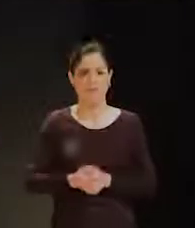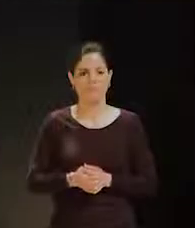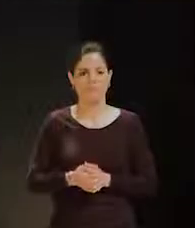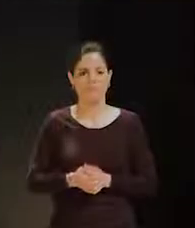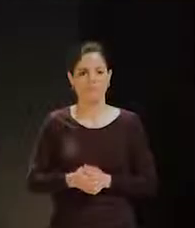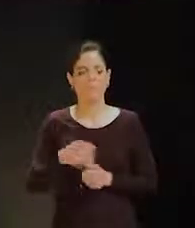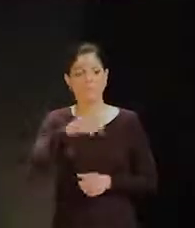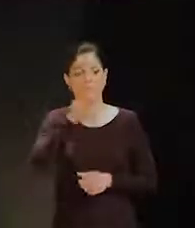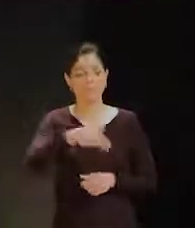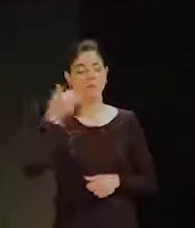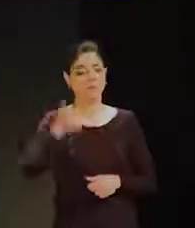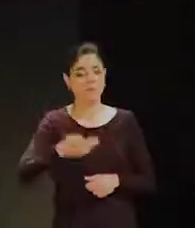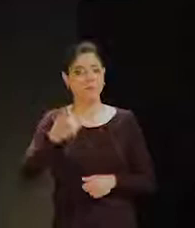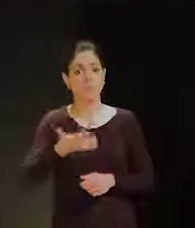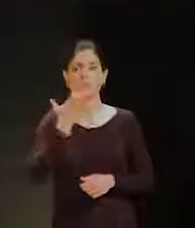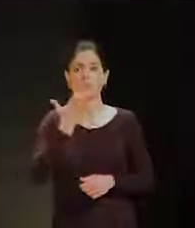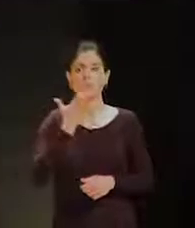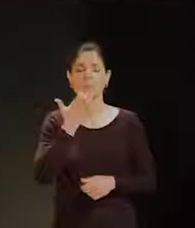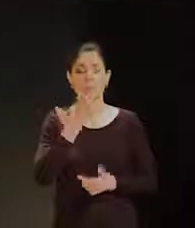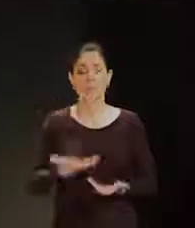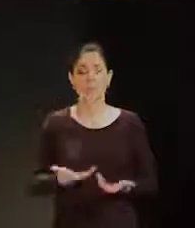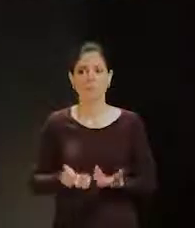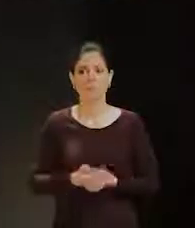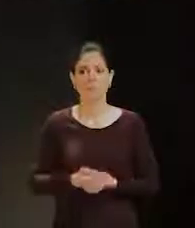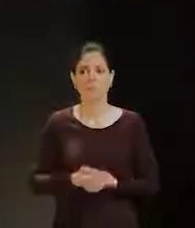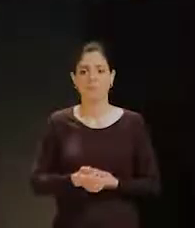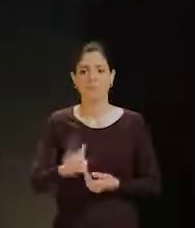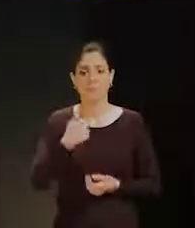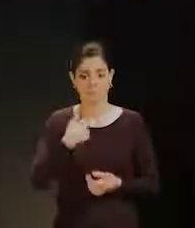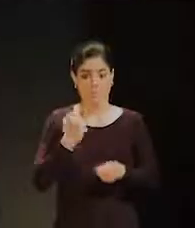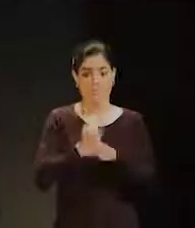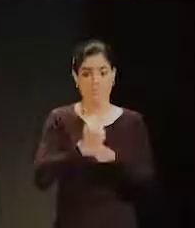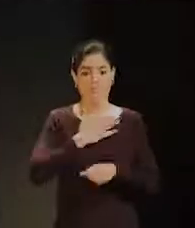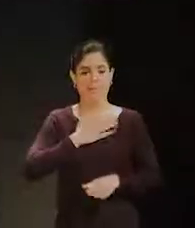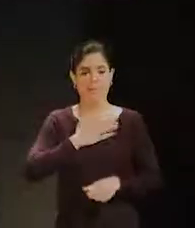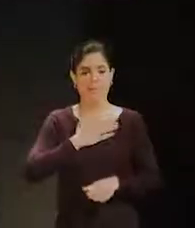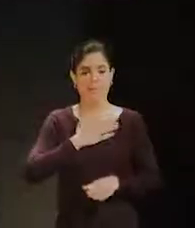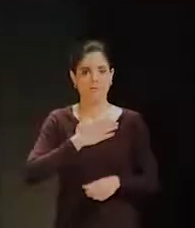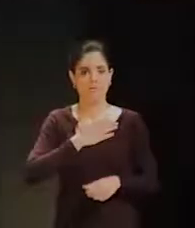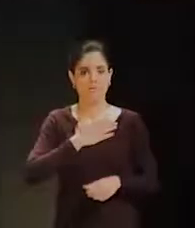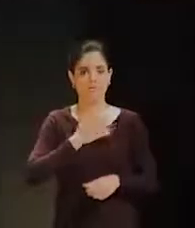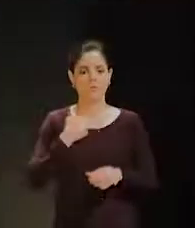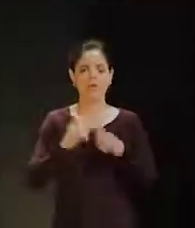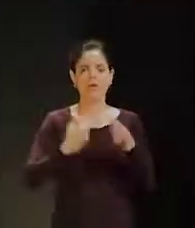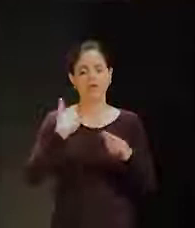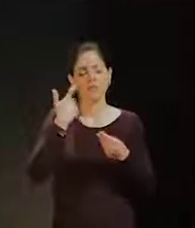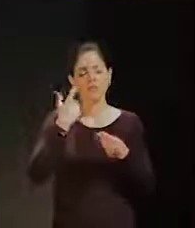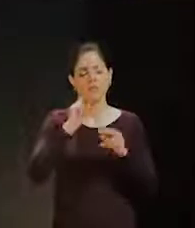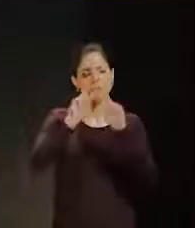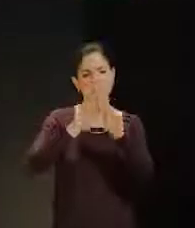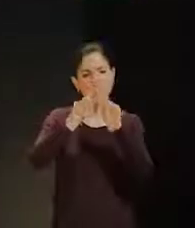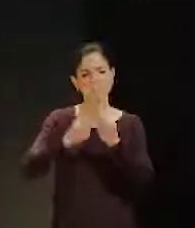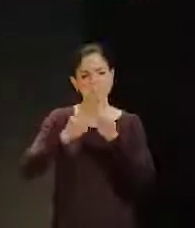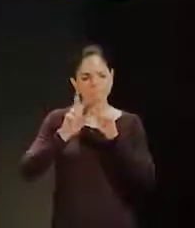Y es muy importante, por ejemplo, yo en mi trabajo hago estudio mucho